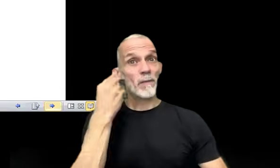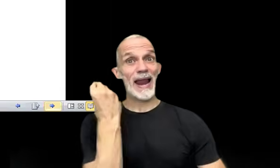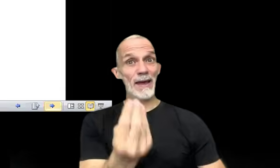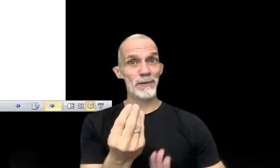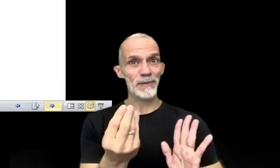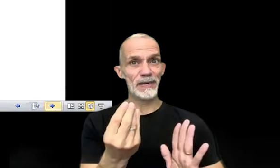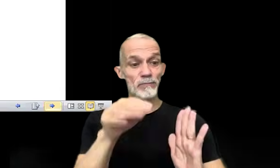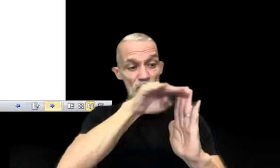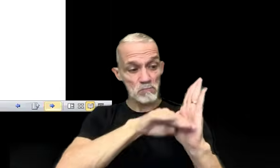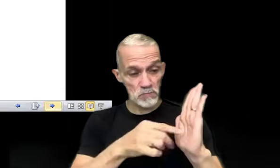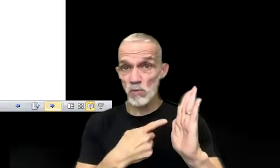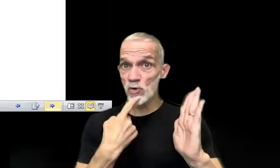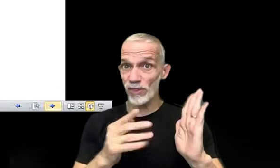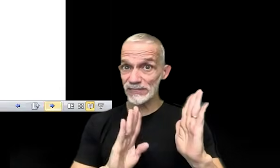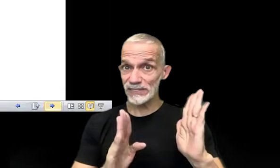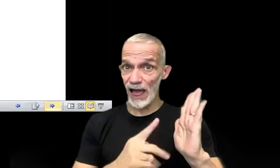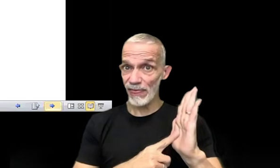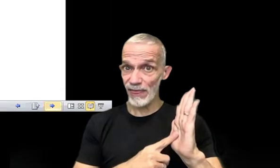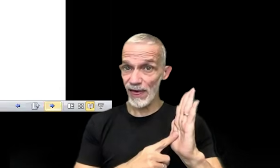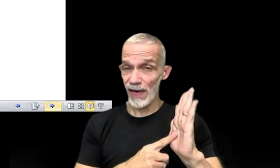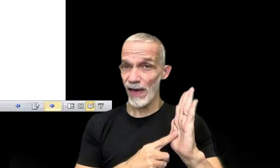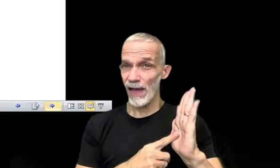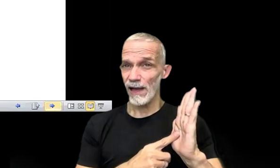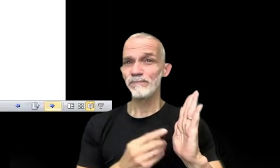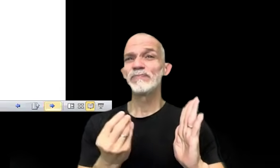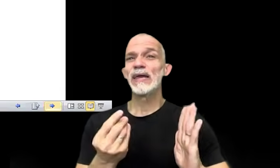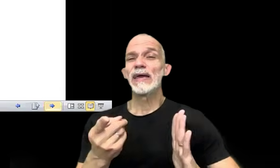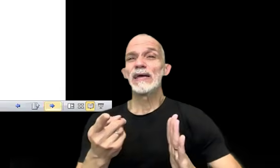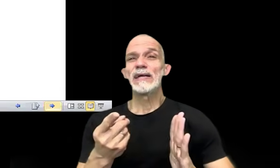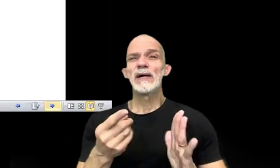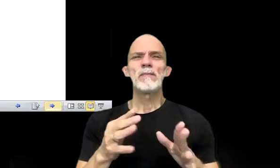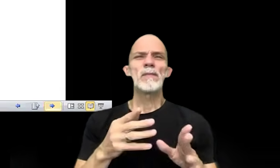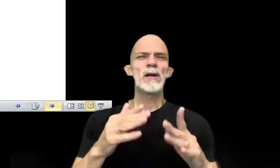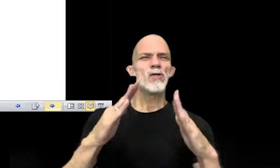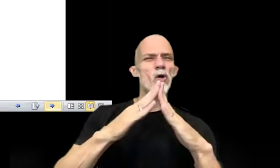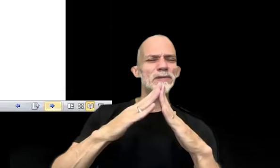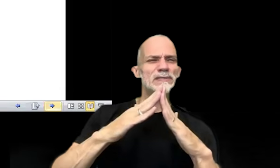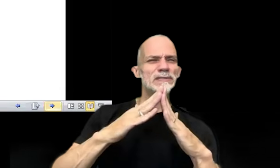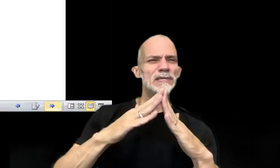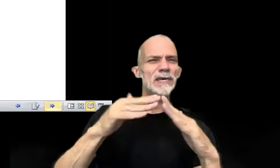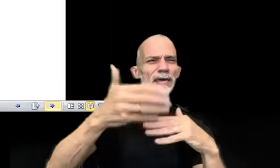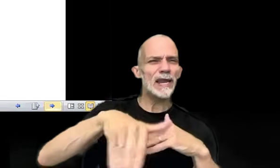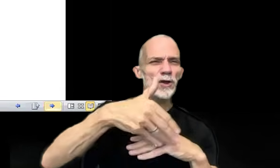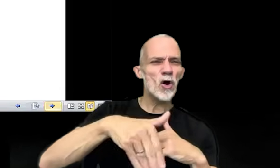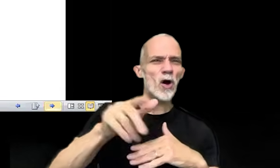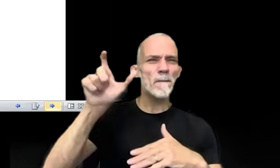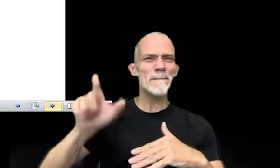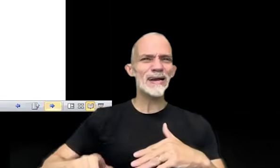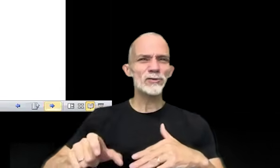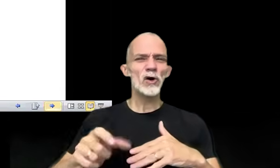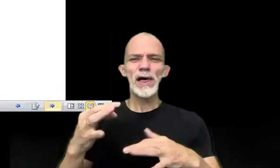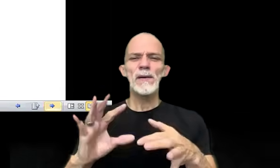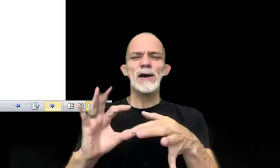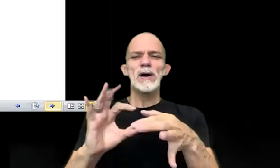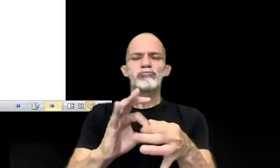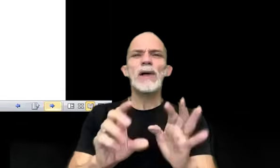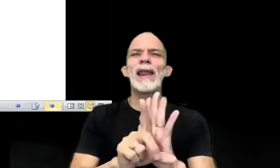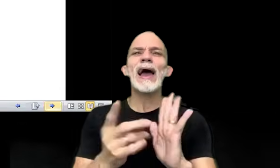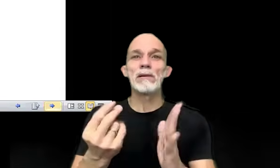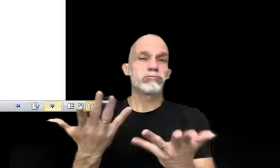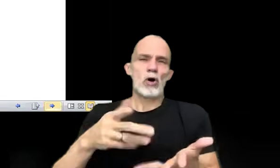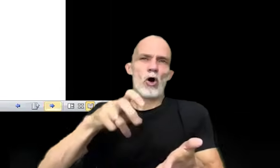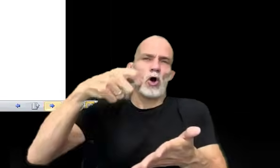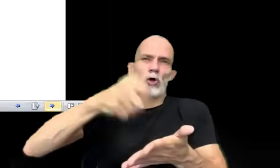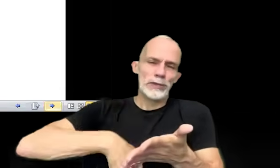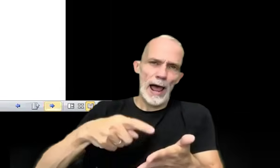me exige, sí, la reglamentación, es que entre el domicilio y la persona exista un vínculo legal.